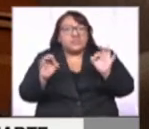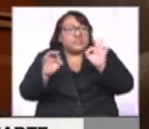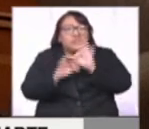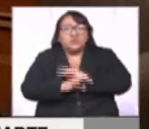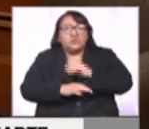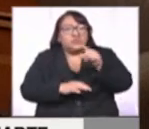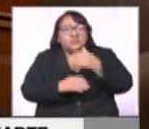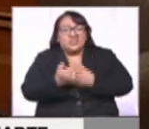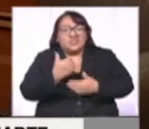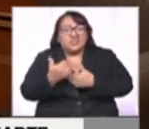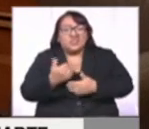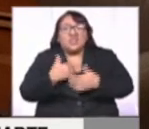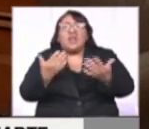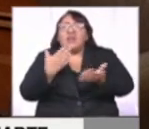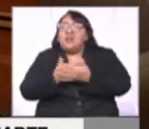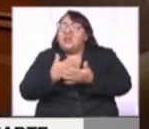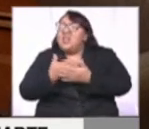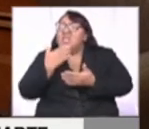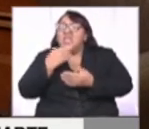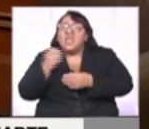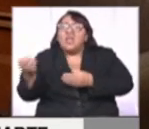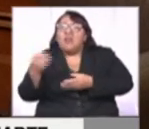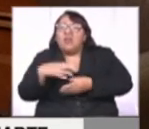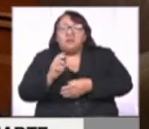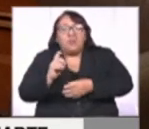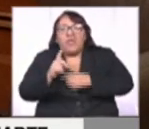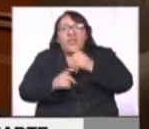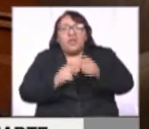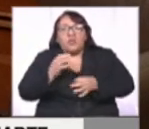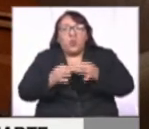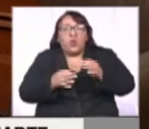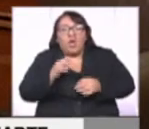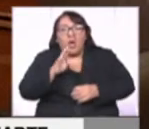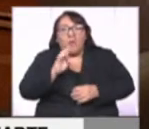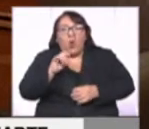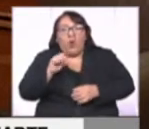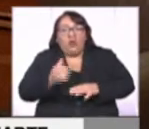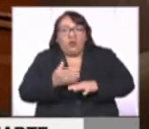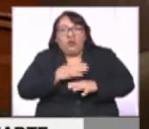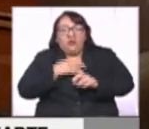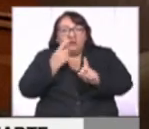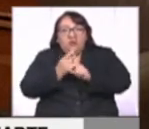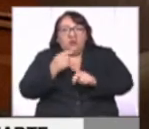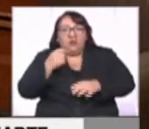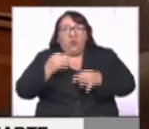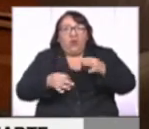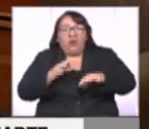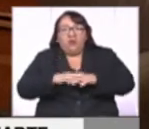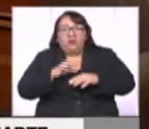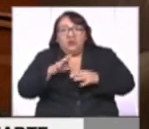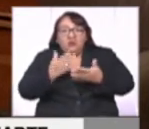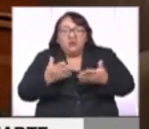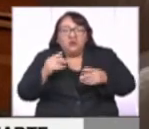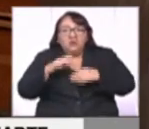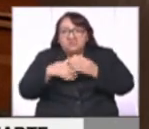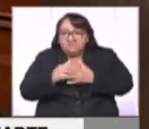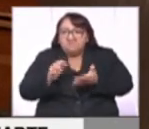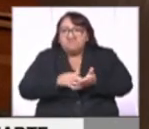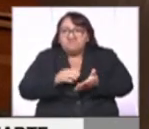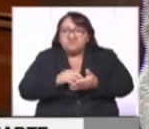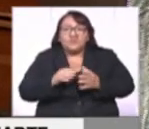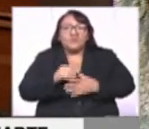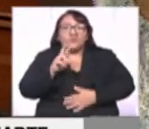de estos ingresos habían sido consignados en la declaración jurada que Boluarte presenta ante el jurado sobre sus bienes y rentas